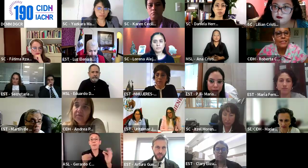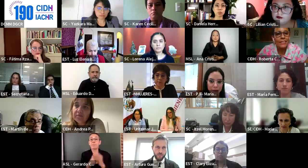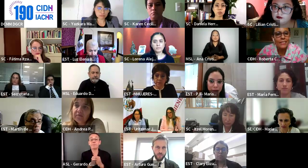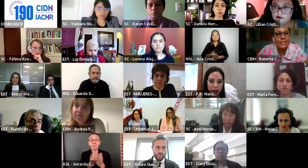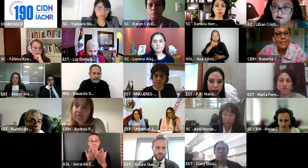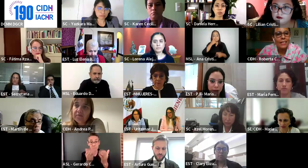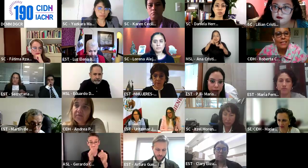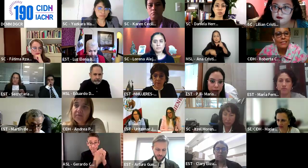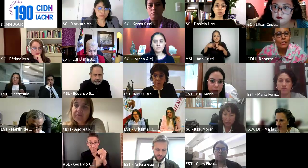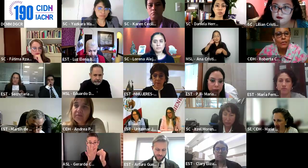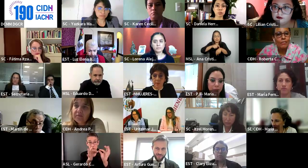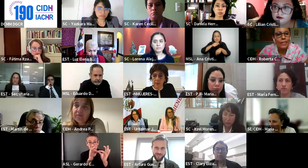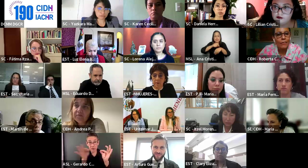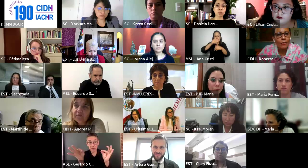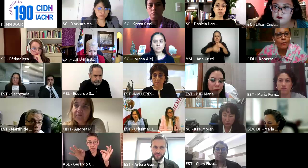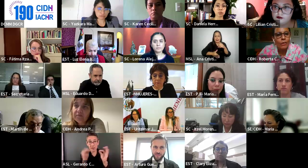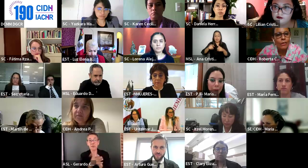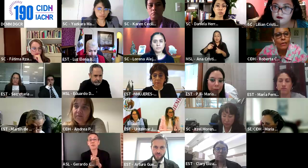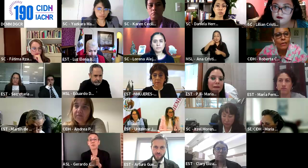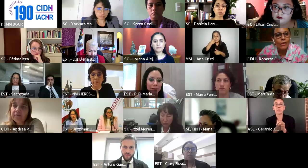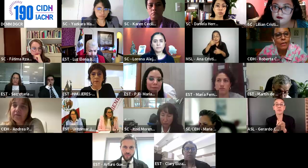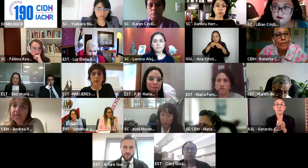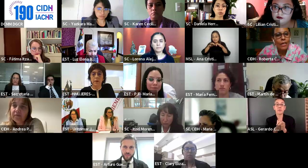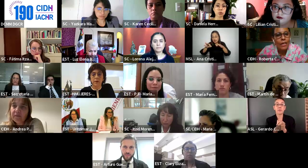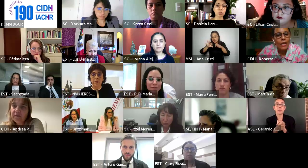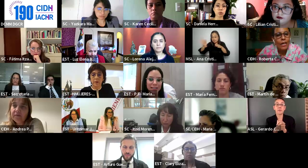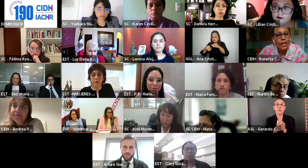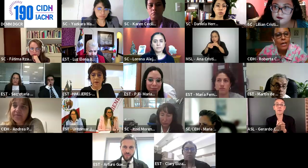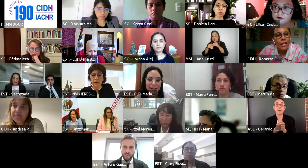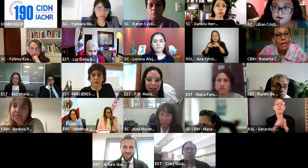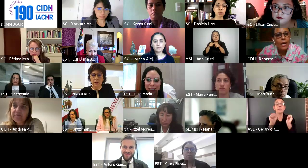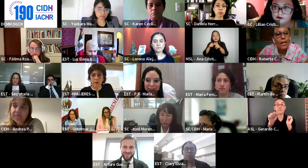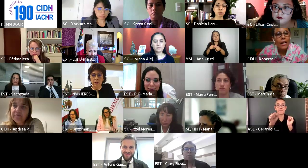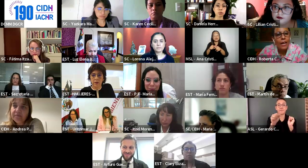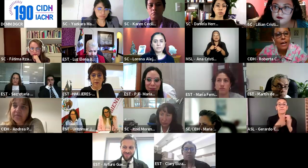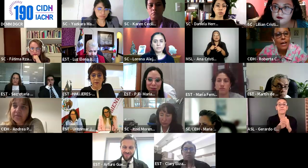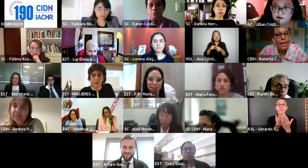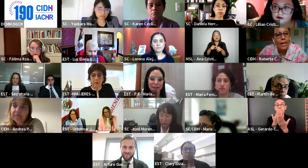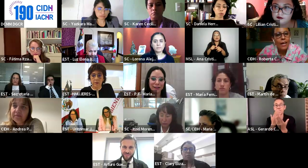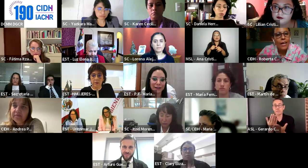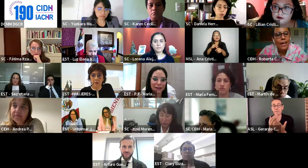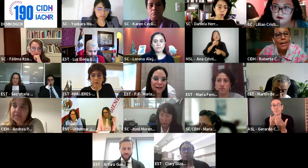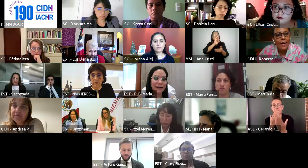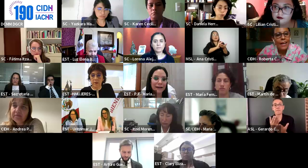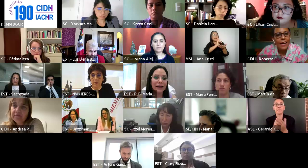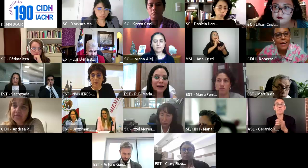complete your sentence, Señora Figueroa? Sí. Gracias, comisionada.